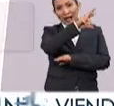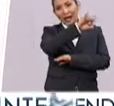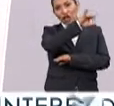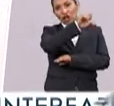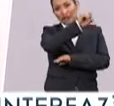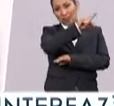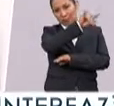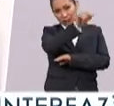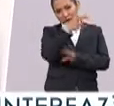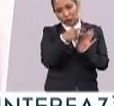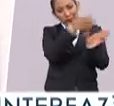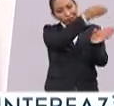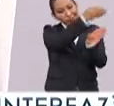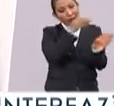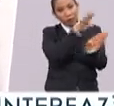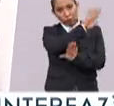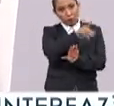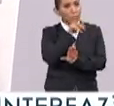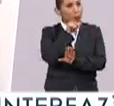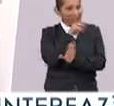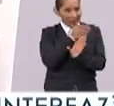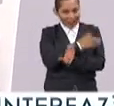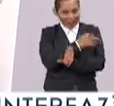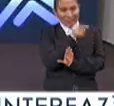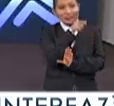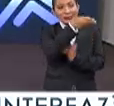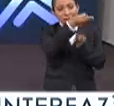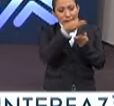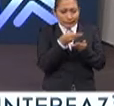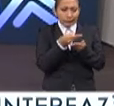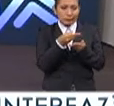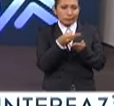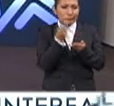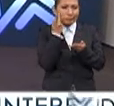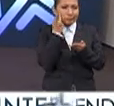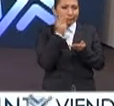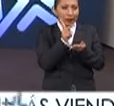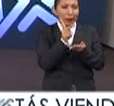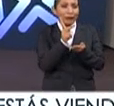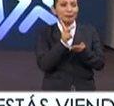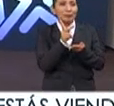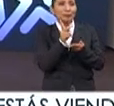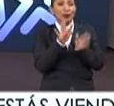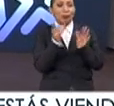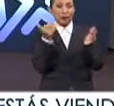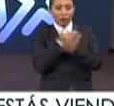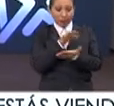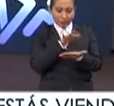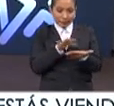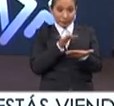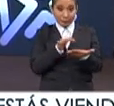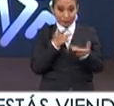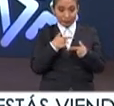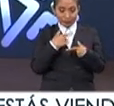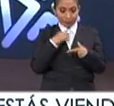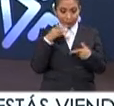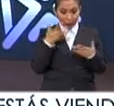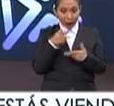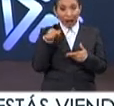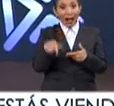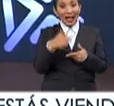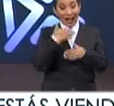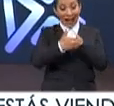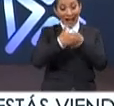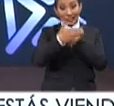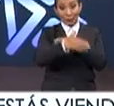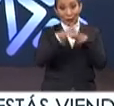sepan se muere ella pues ahora sí que sorprendida mucha gente se da cuenta que los